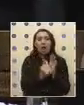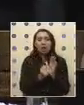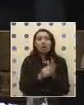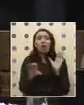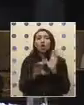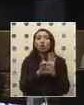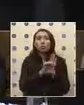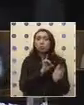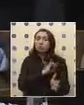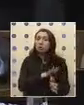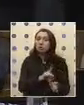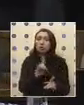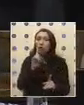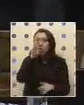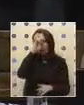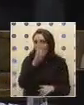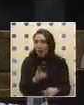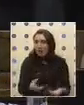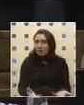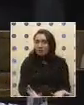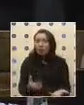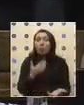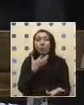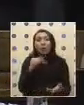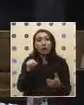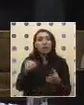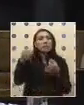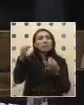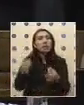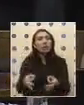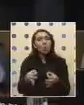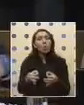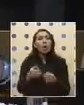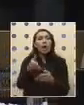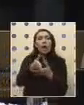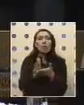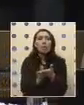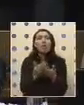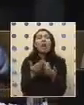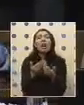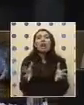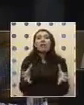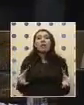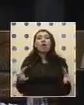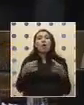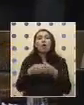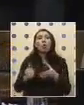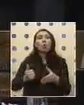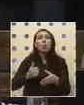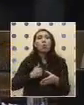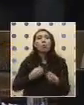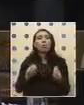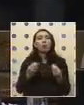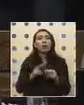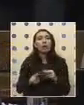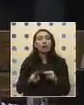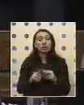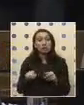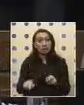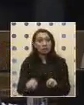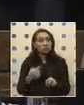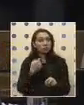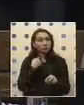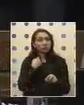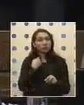Constitución chilena porque éste asegura a los cuerpos de intermedio la forma libre para organizarse y para cumplir sus fines. Y esto se